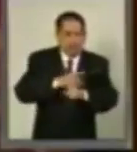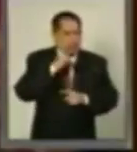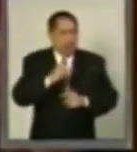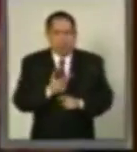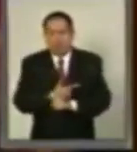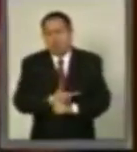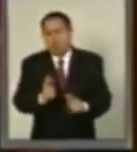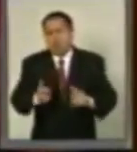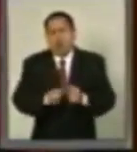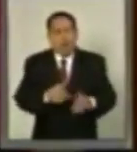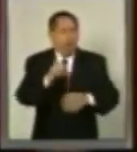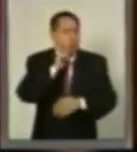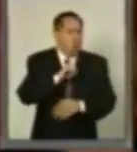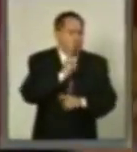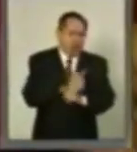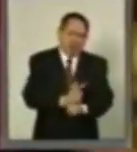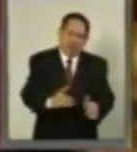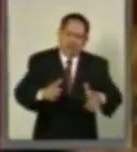la libertad de la mujer.